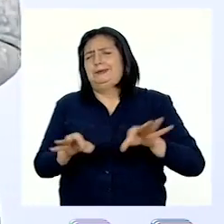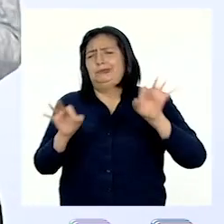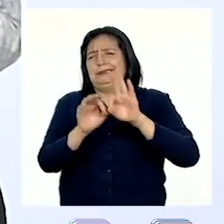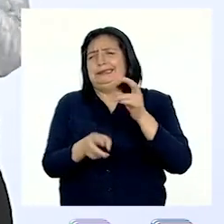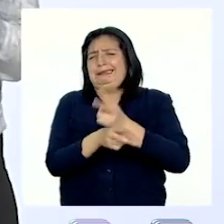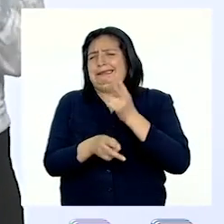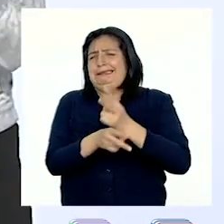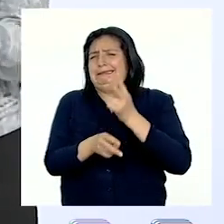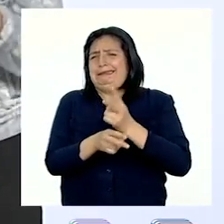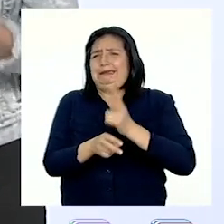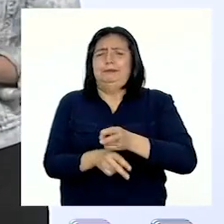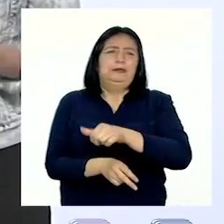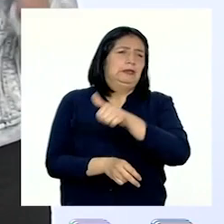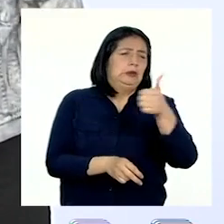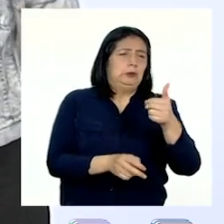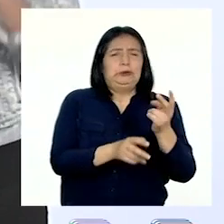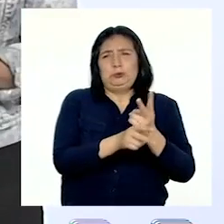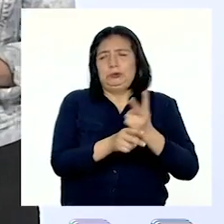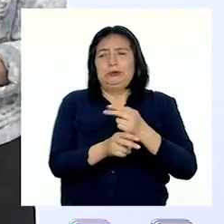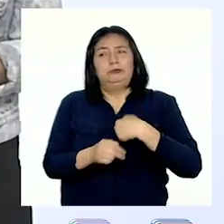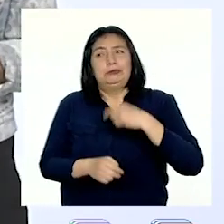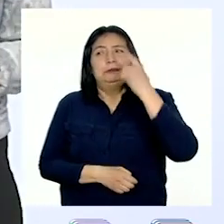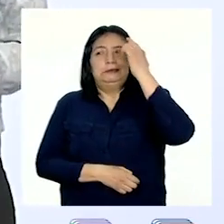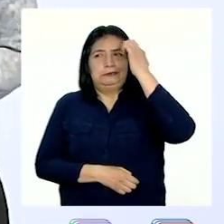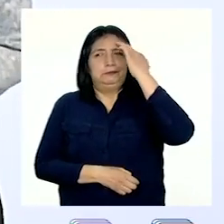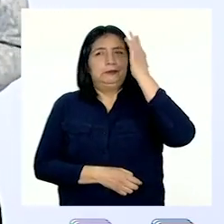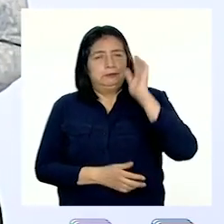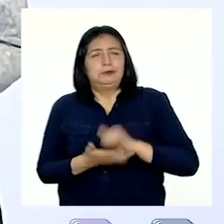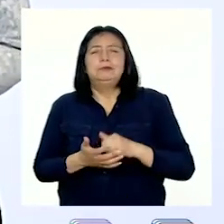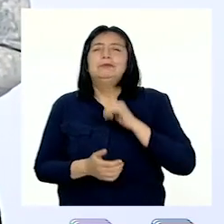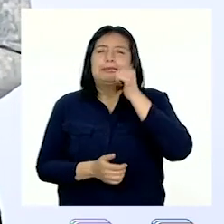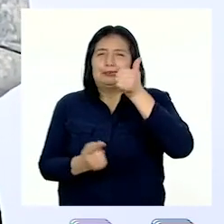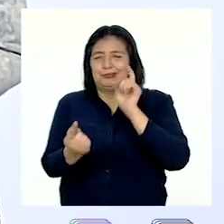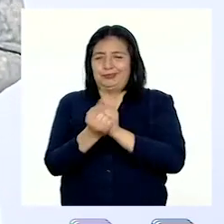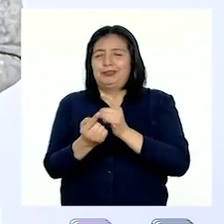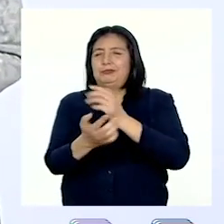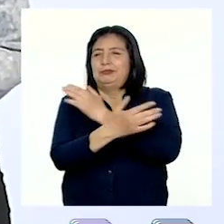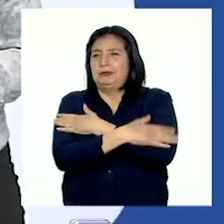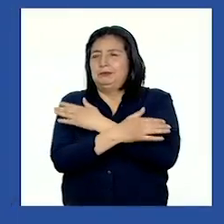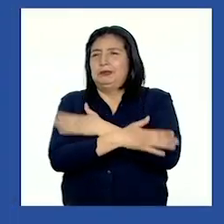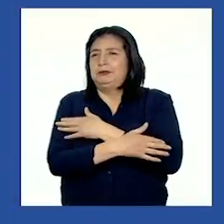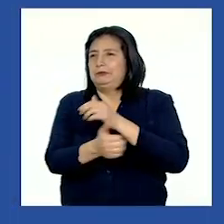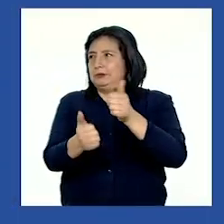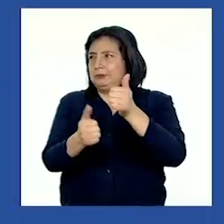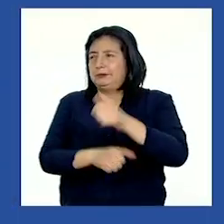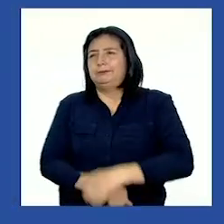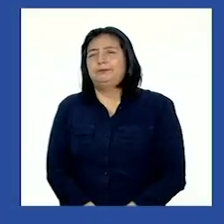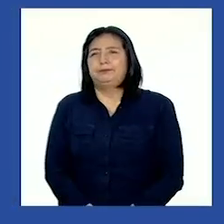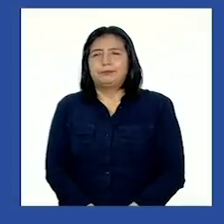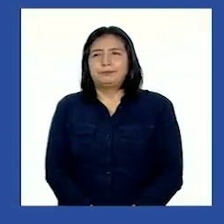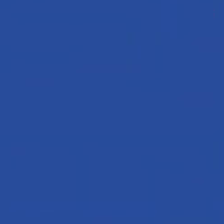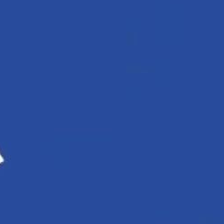que nos cuidemos para cuidar a los demás. Seamos conscientes de ello. Nos vemos mañana. Un abrazo, que estén muy bien.